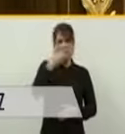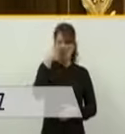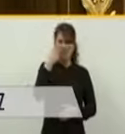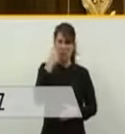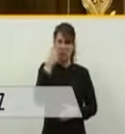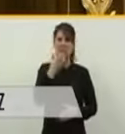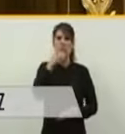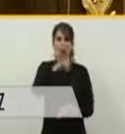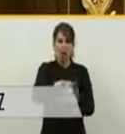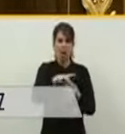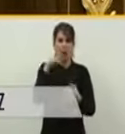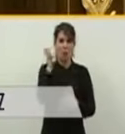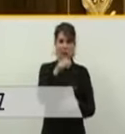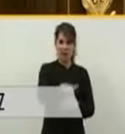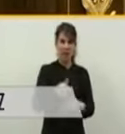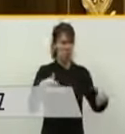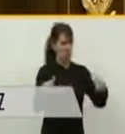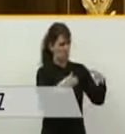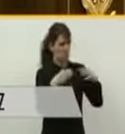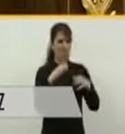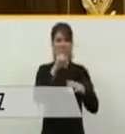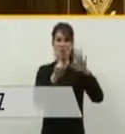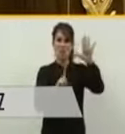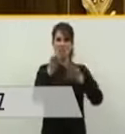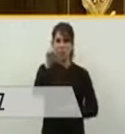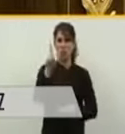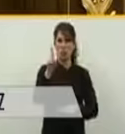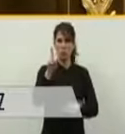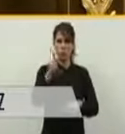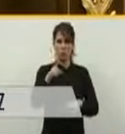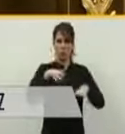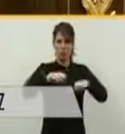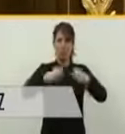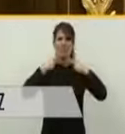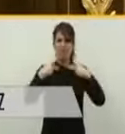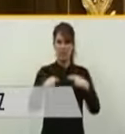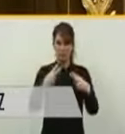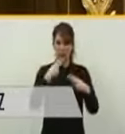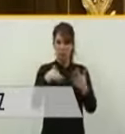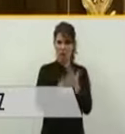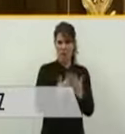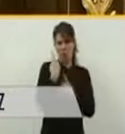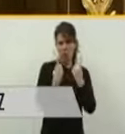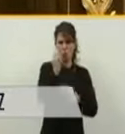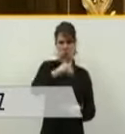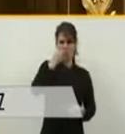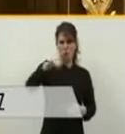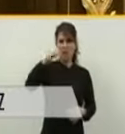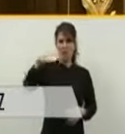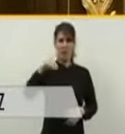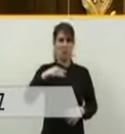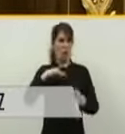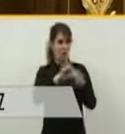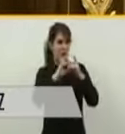con 161 escaños como mínimos e incluso con haber acordado apoyos añadidos que fueran compatibles con la estrategia del